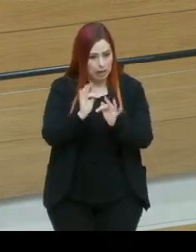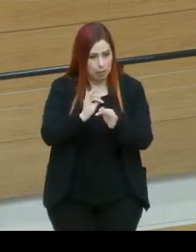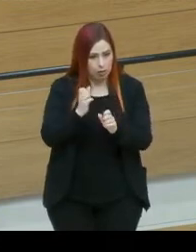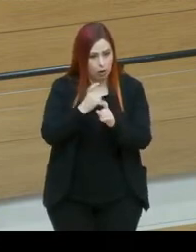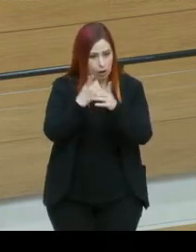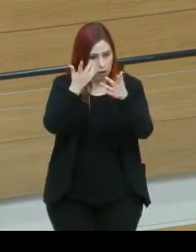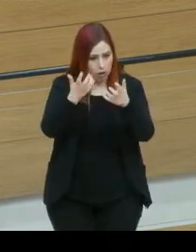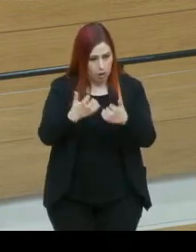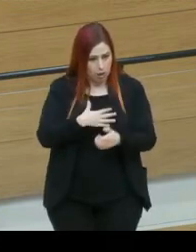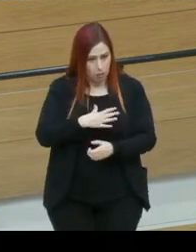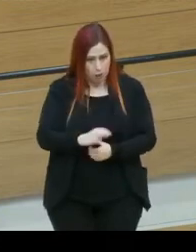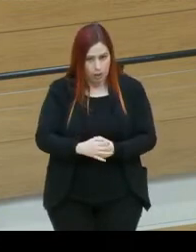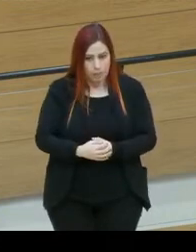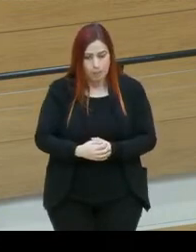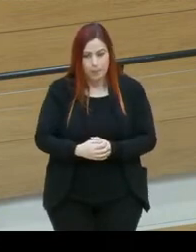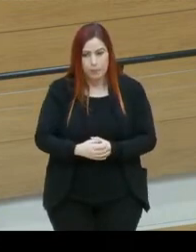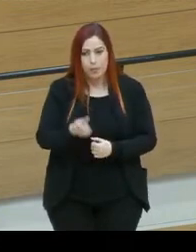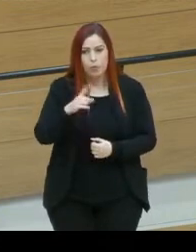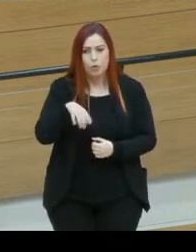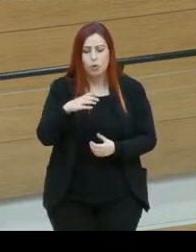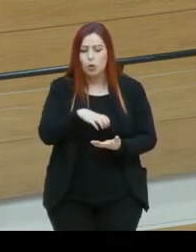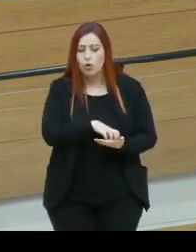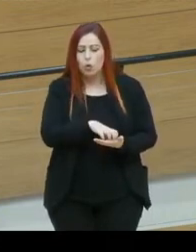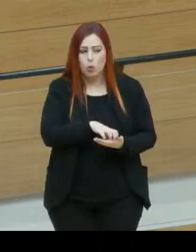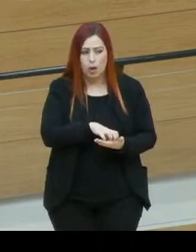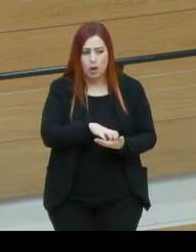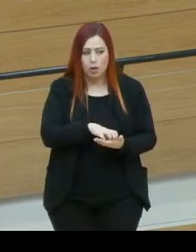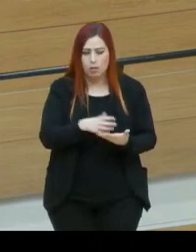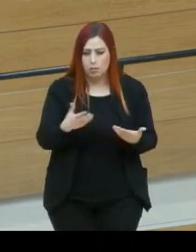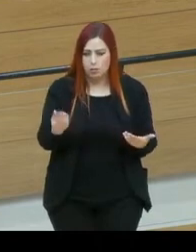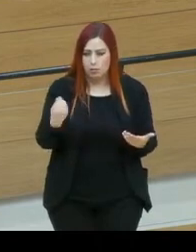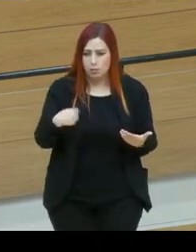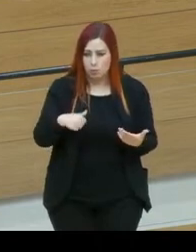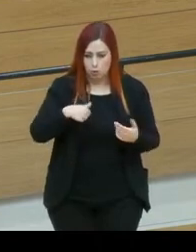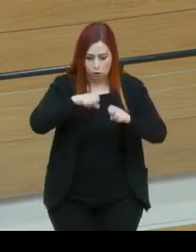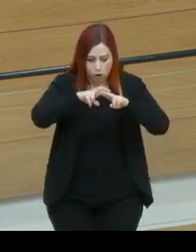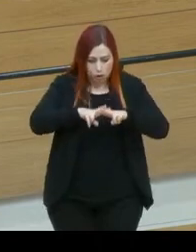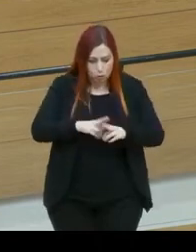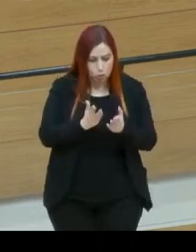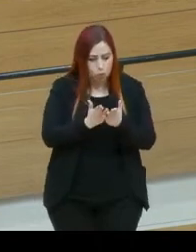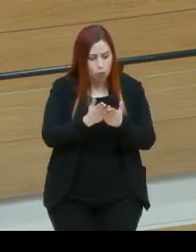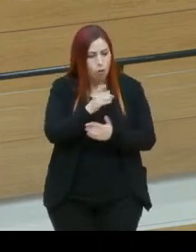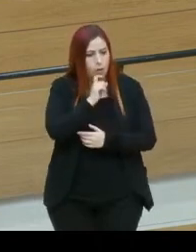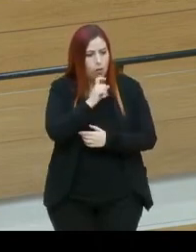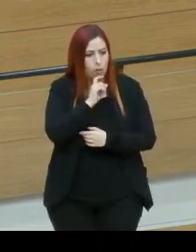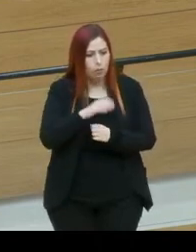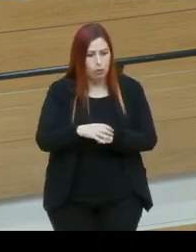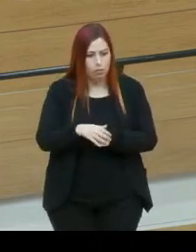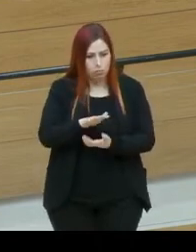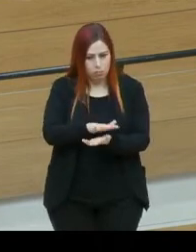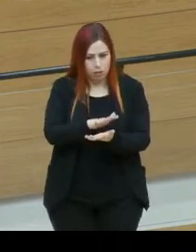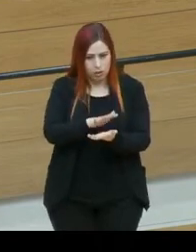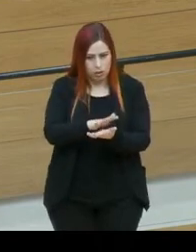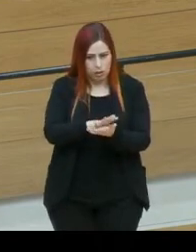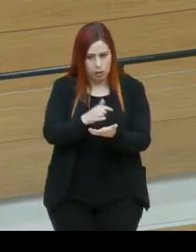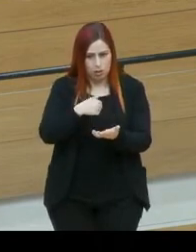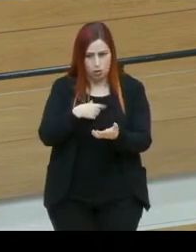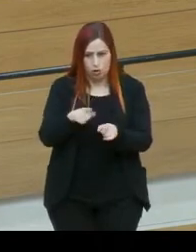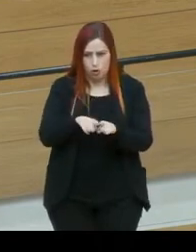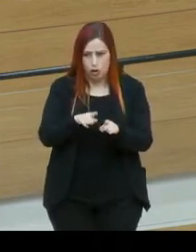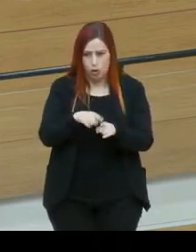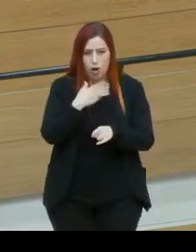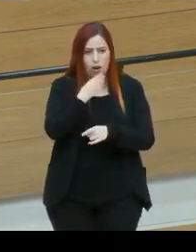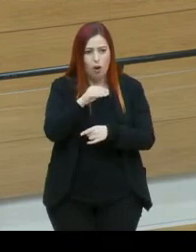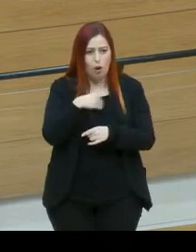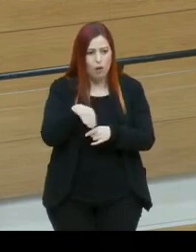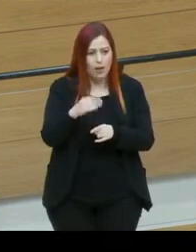antioxidante. Y os estaréis preguntando que cómo estudio yo todo esto. Podéis estar tranquilos que no voy reclutando adolescentes